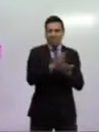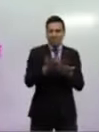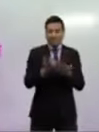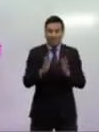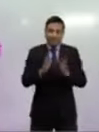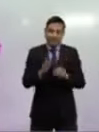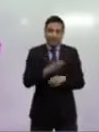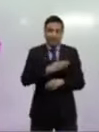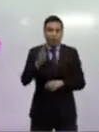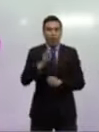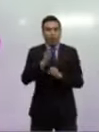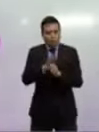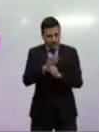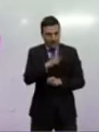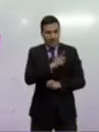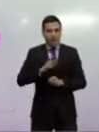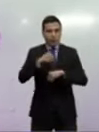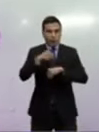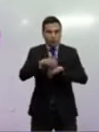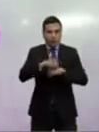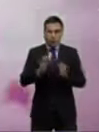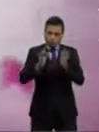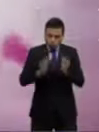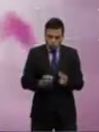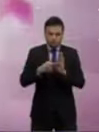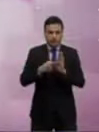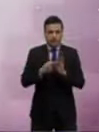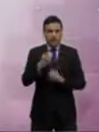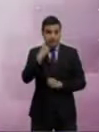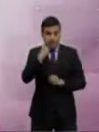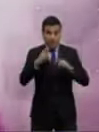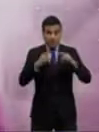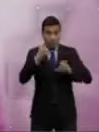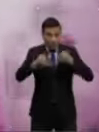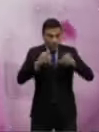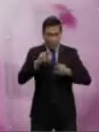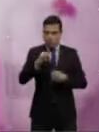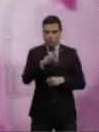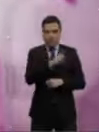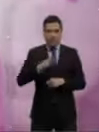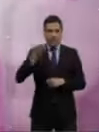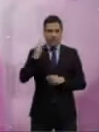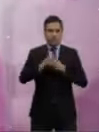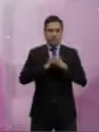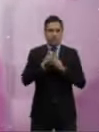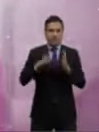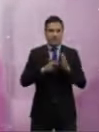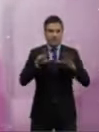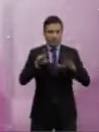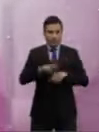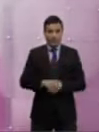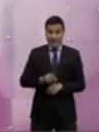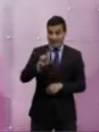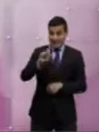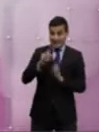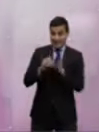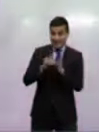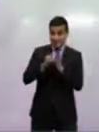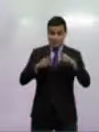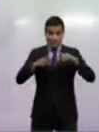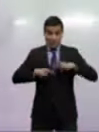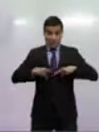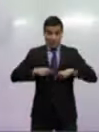a las cifras, a los números claros y directos y no jugar con la gente. En 2018, más de 30 millones de